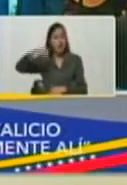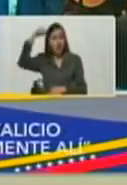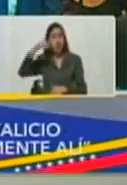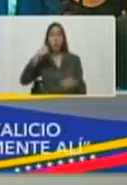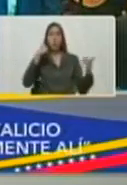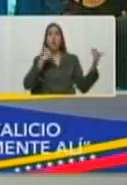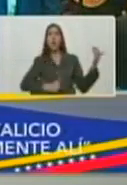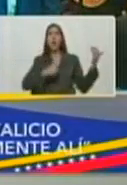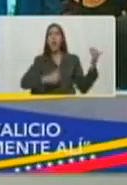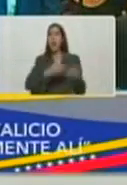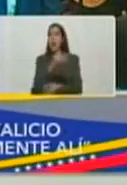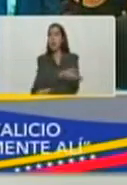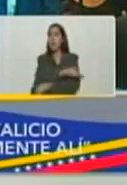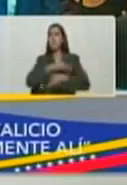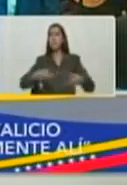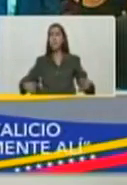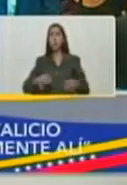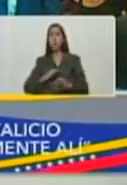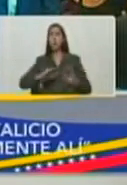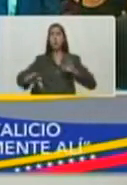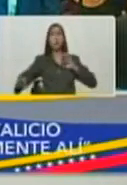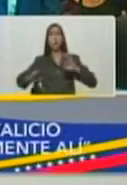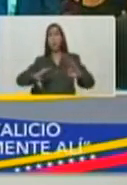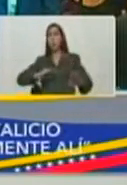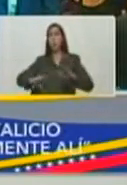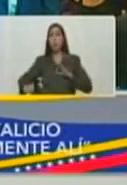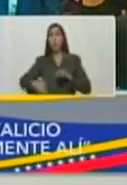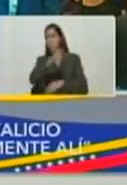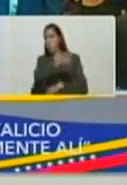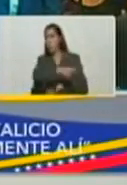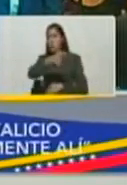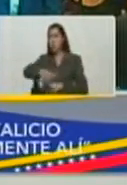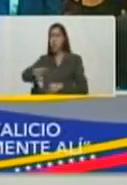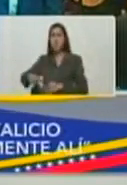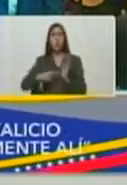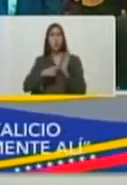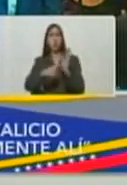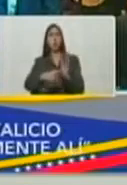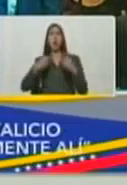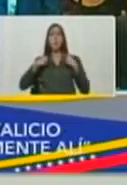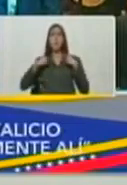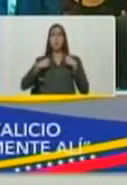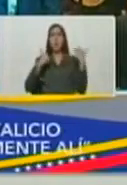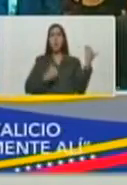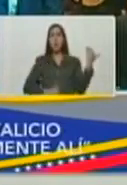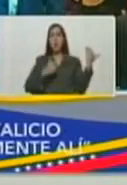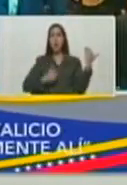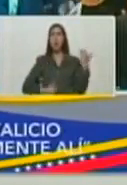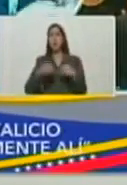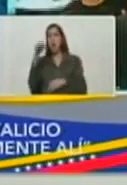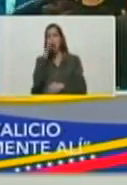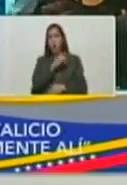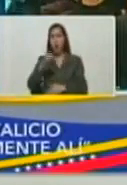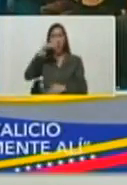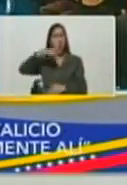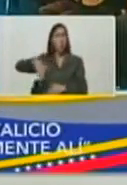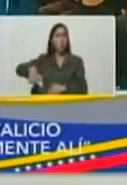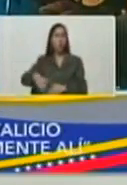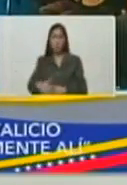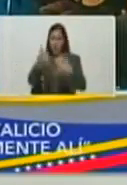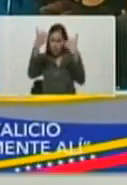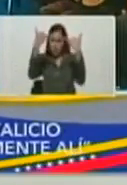calidad artística y técnica de la vida y la biografía de Ali Primera, el cantor del pueblo. Ha llegado el